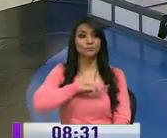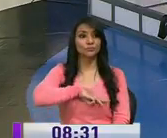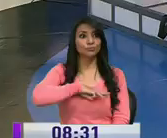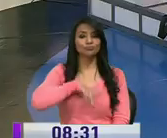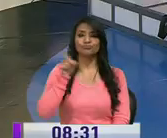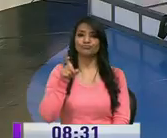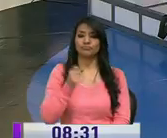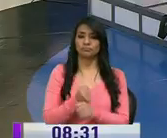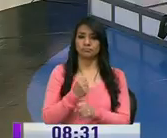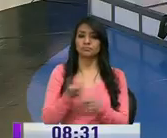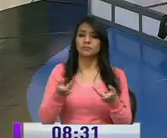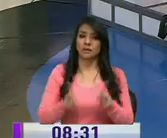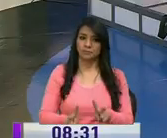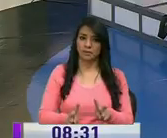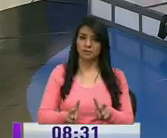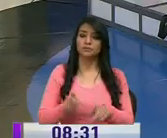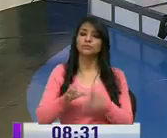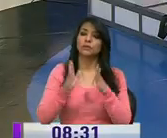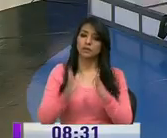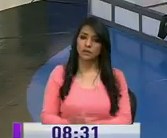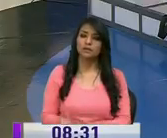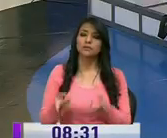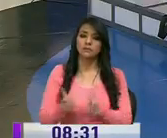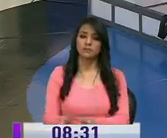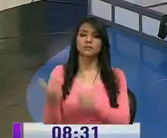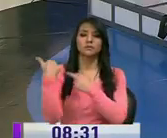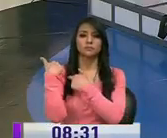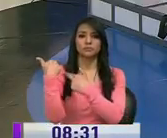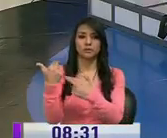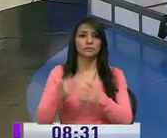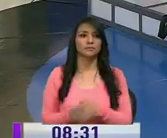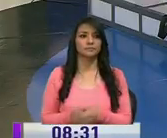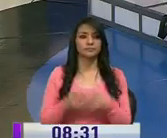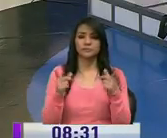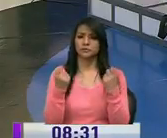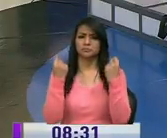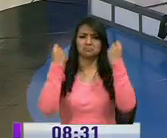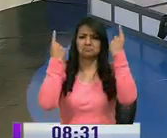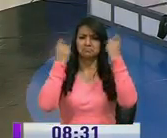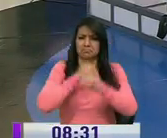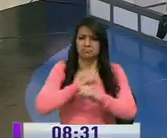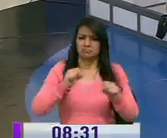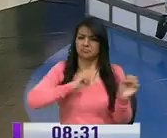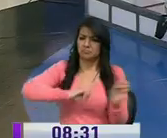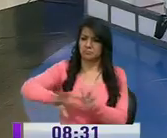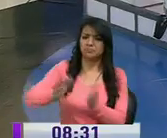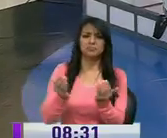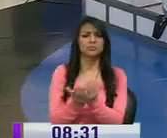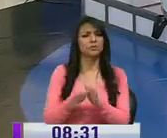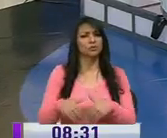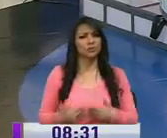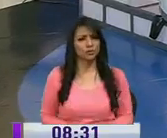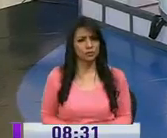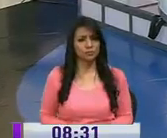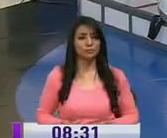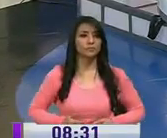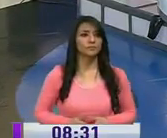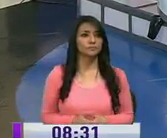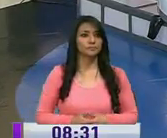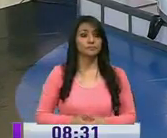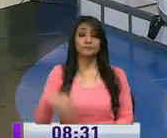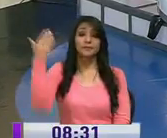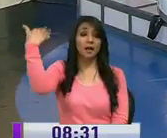trabajo también para nosotros como ciudadanos. Me sorprende bien cómo botamos la basura. Oye, es bien complicado y lo más grave es que, claro, al